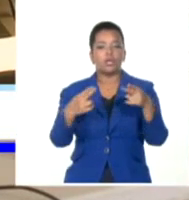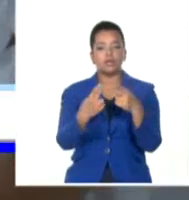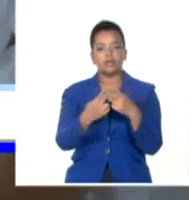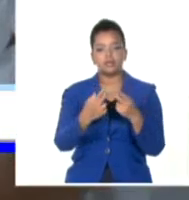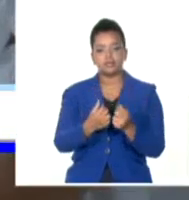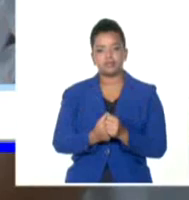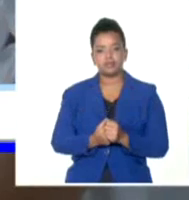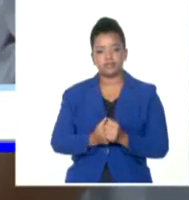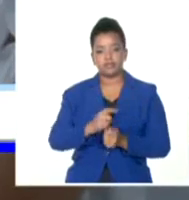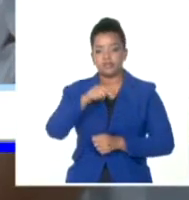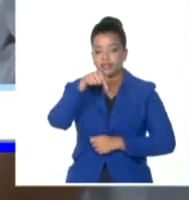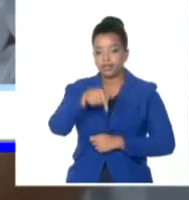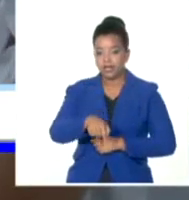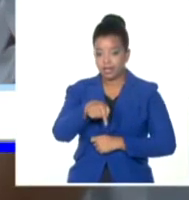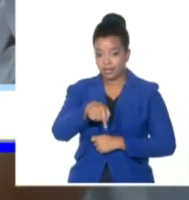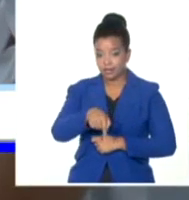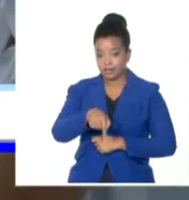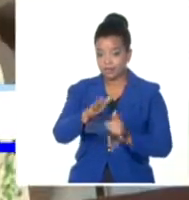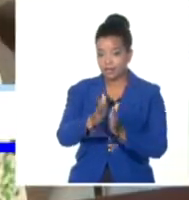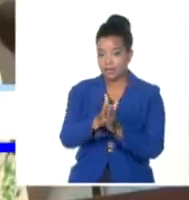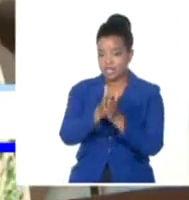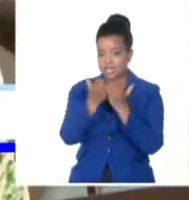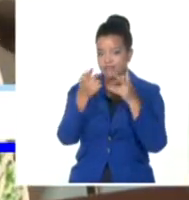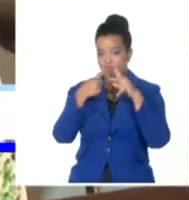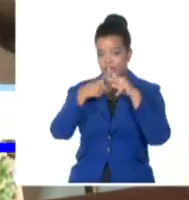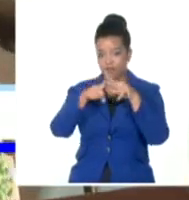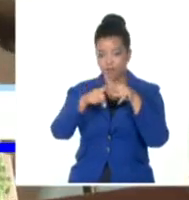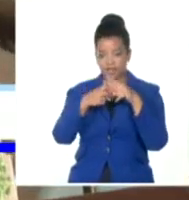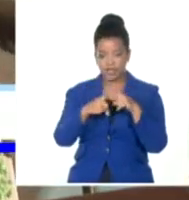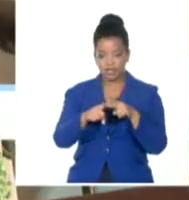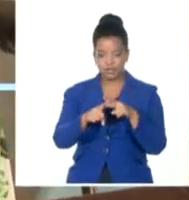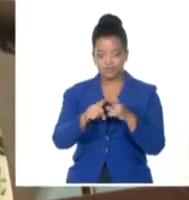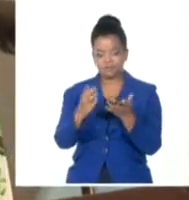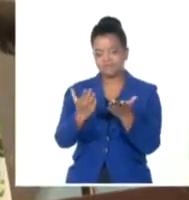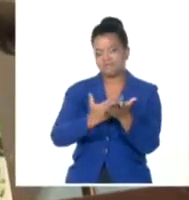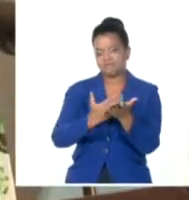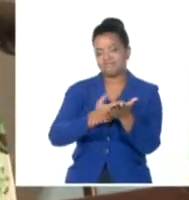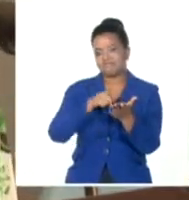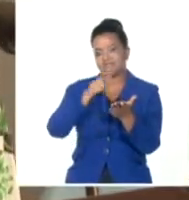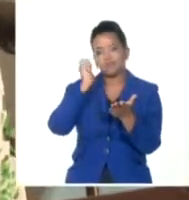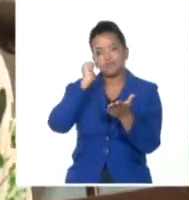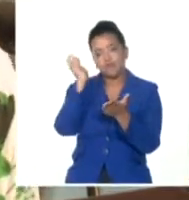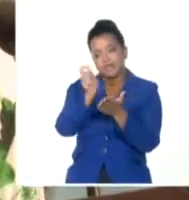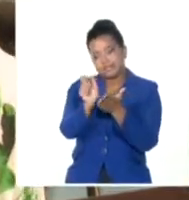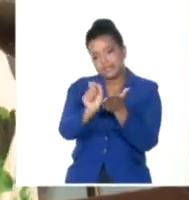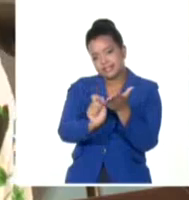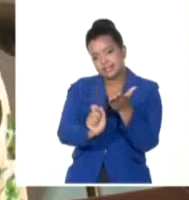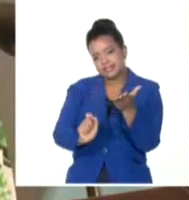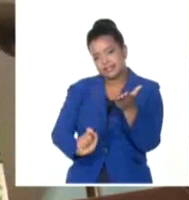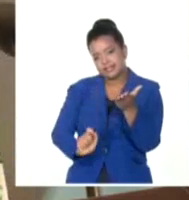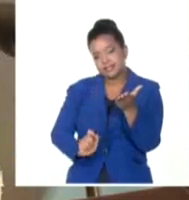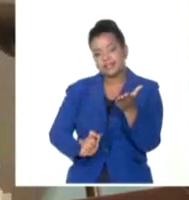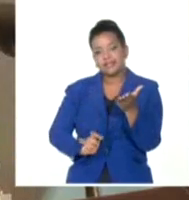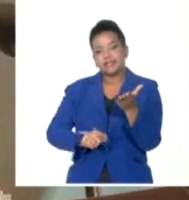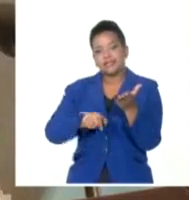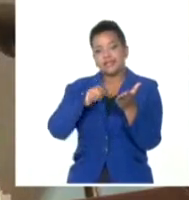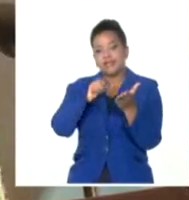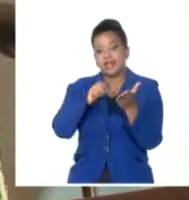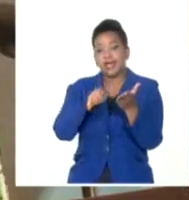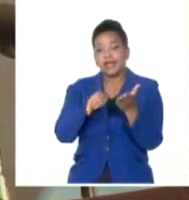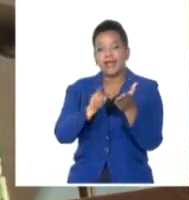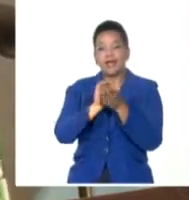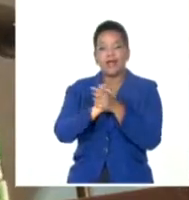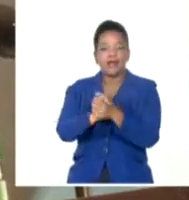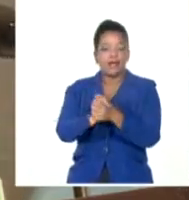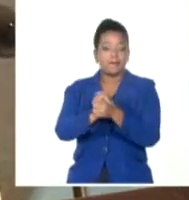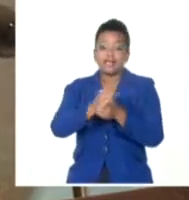llega al público en una edición digital corregida. En sus páginas, la autora Eugenia Palomares Ferrales, quien fuera una de las hijas adoptivas